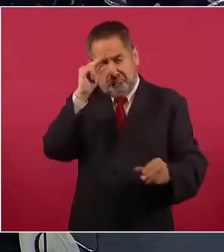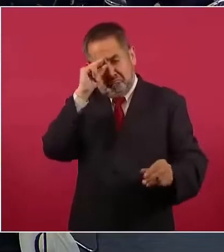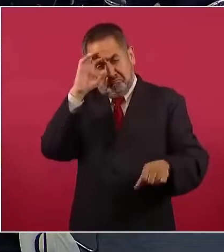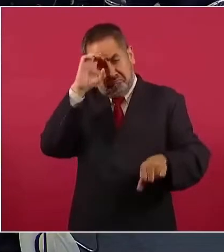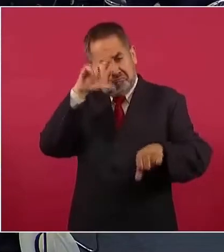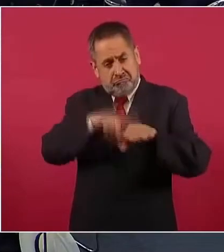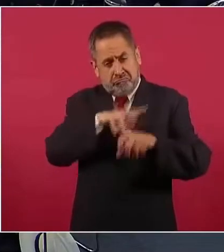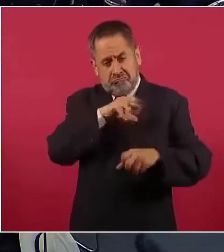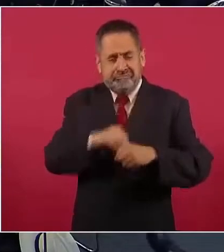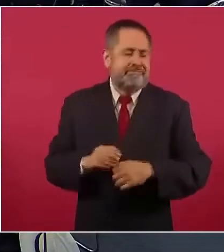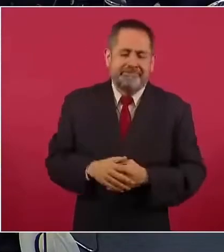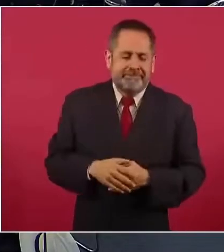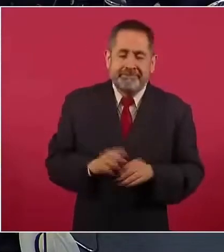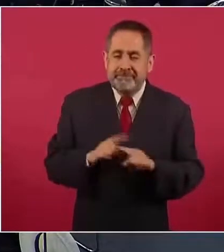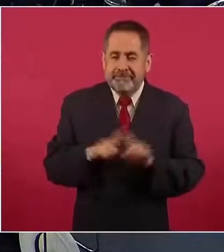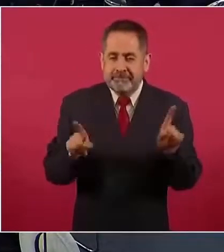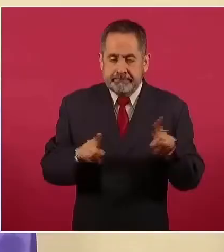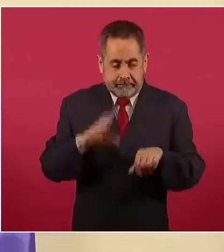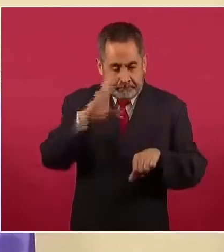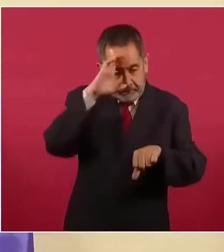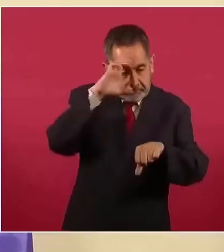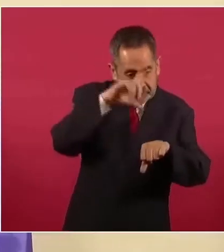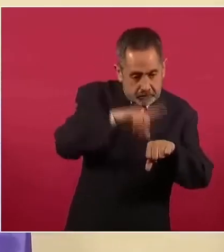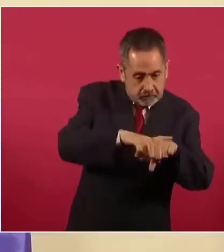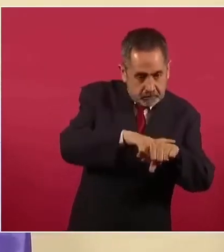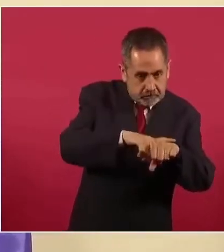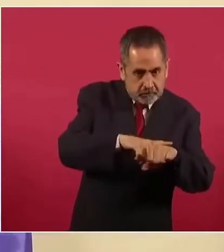La educación es una cosa, la cultura es otra.